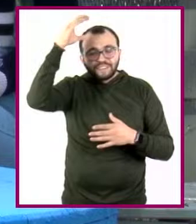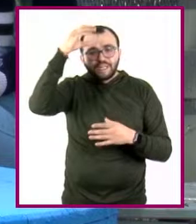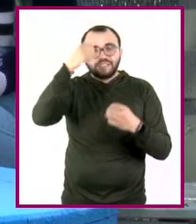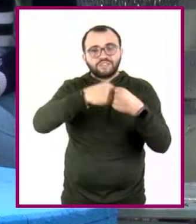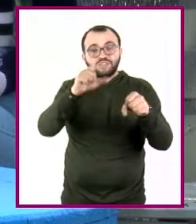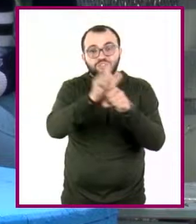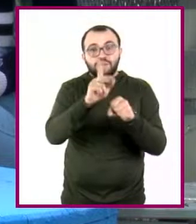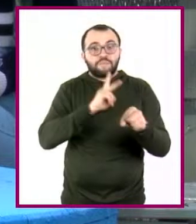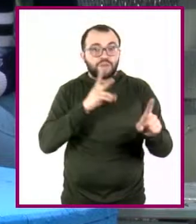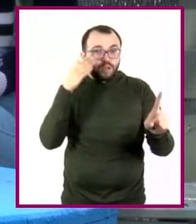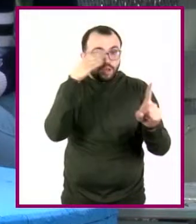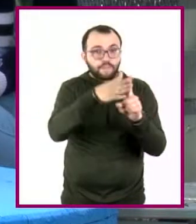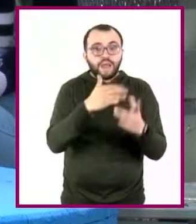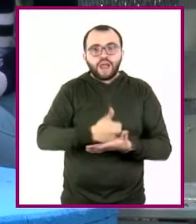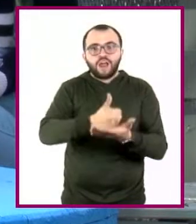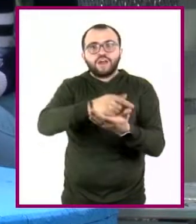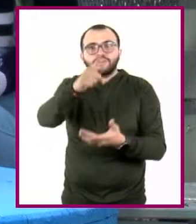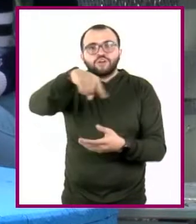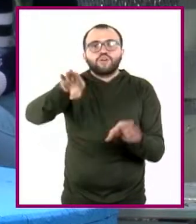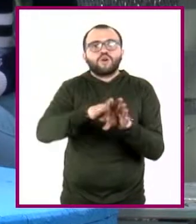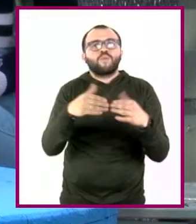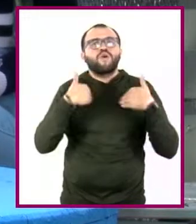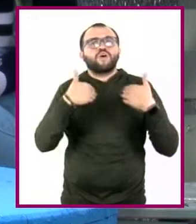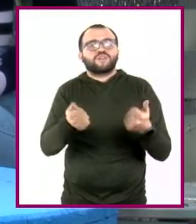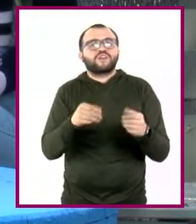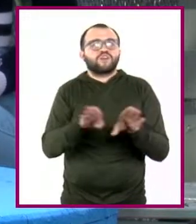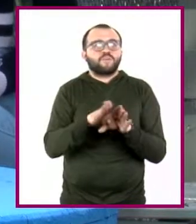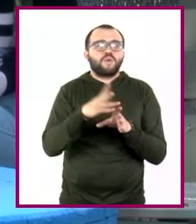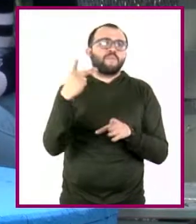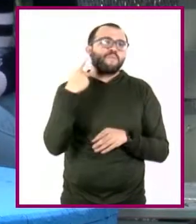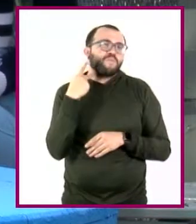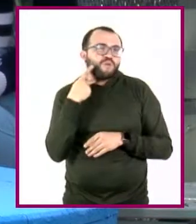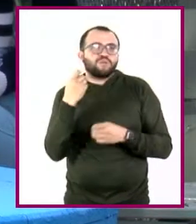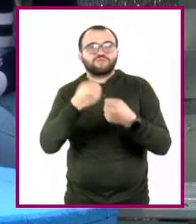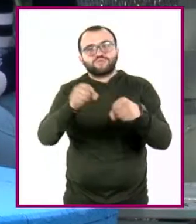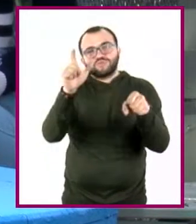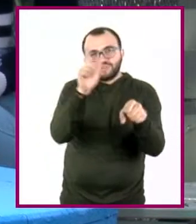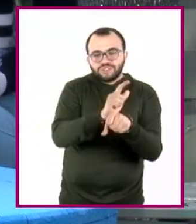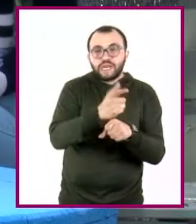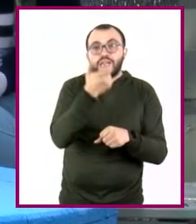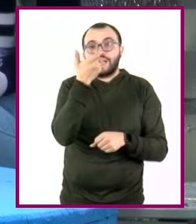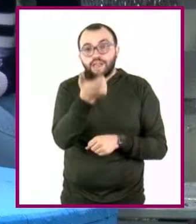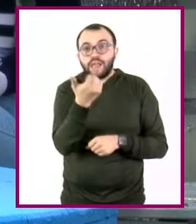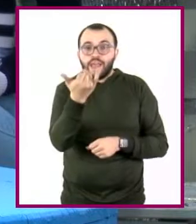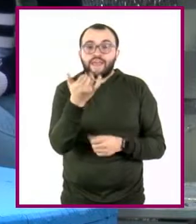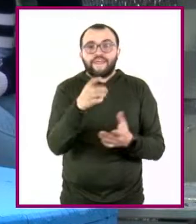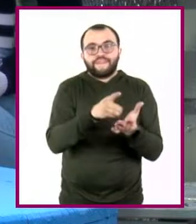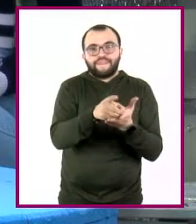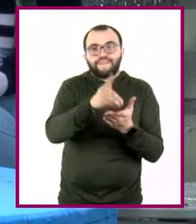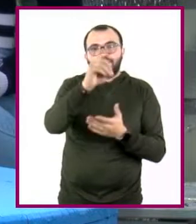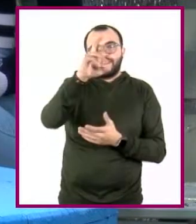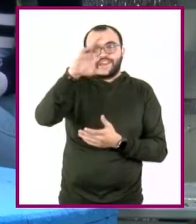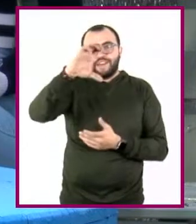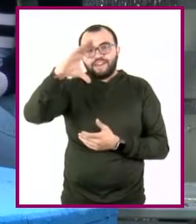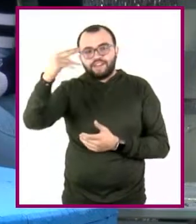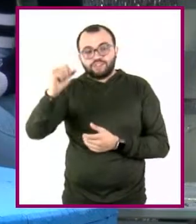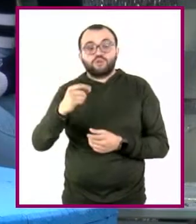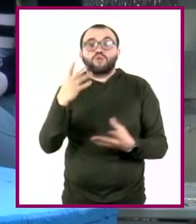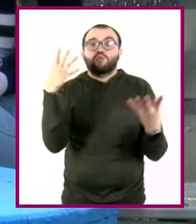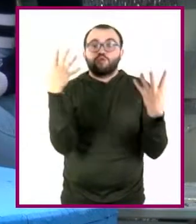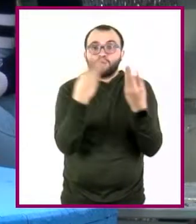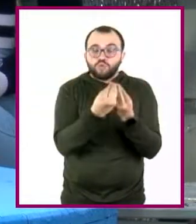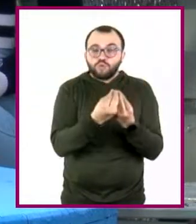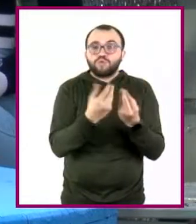mi misión es ayudarte a entender conceptos de ciencia política, sociología, economía y derecho. Y juntos formamos parte